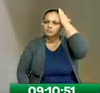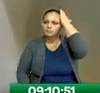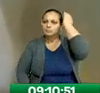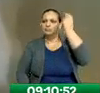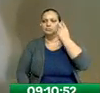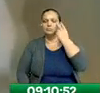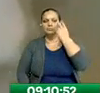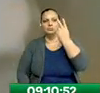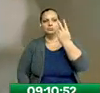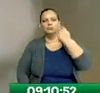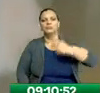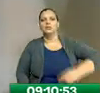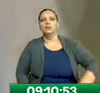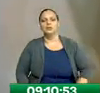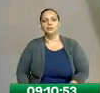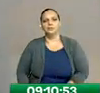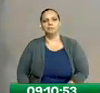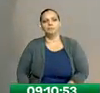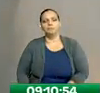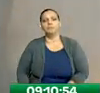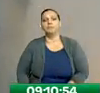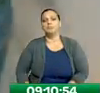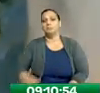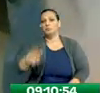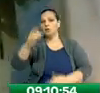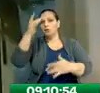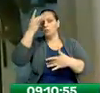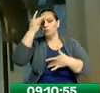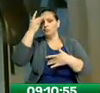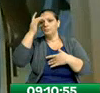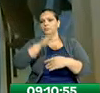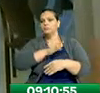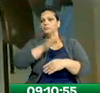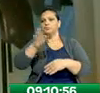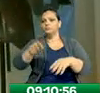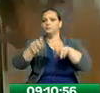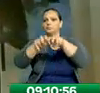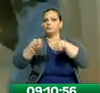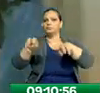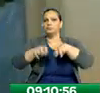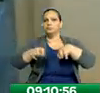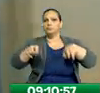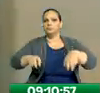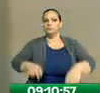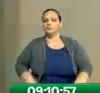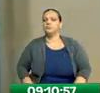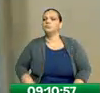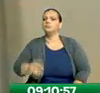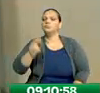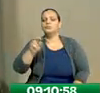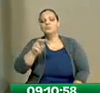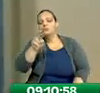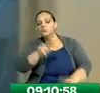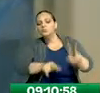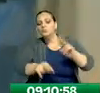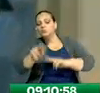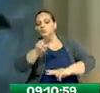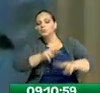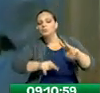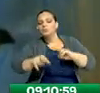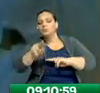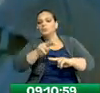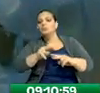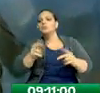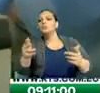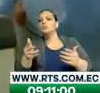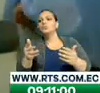tomarán los síntomas de las personas antes de derivarlas a... Pasen, por favor. Vamos, antes de derivarlas a las...